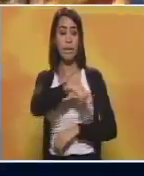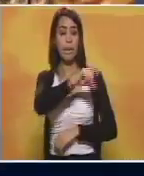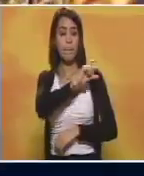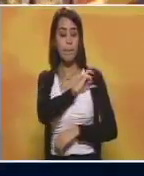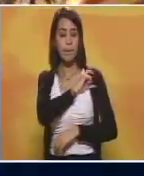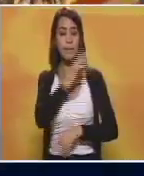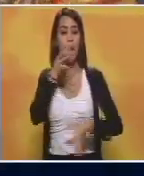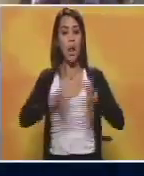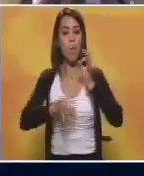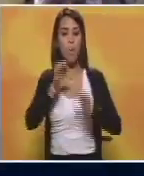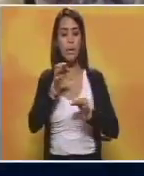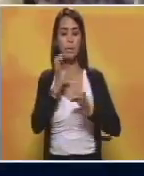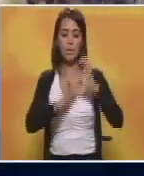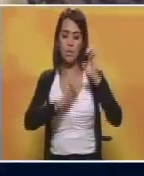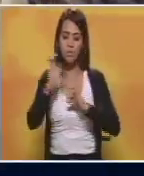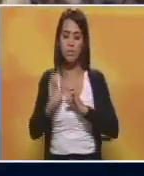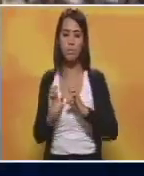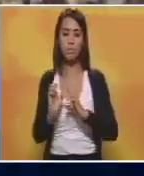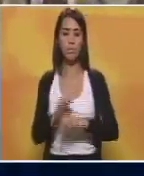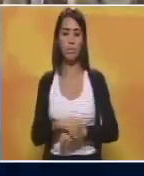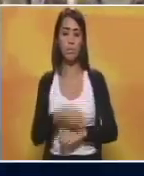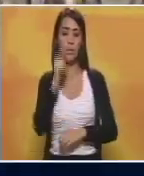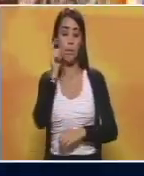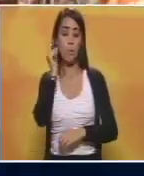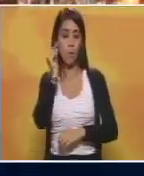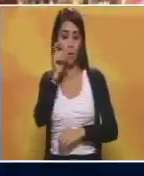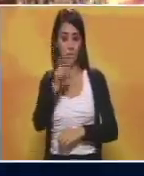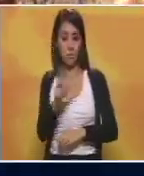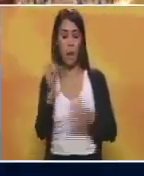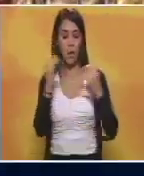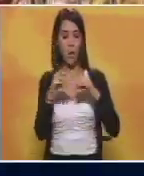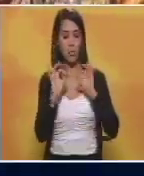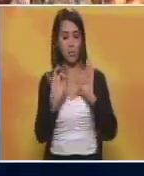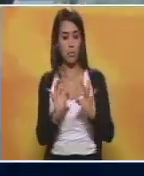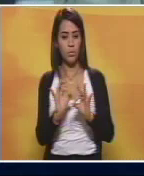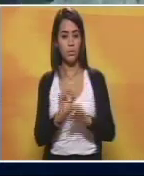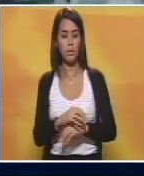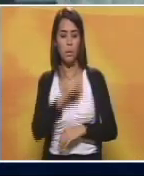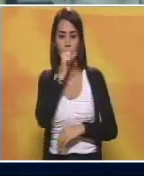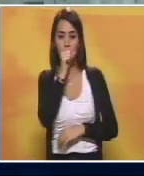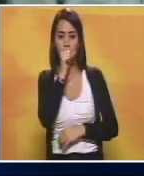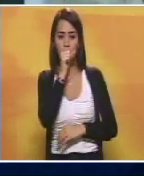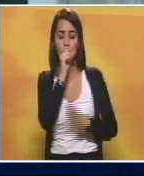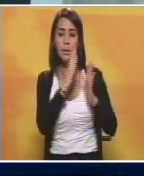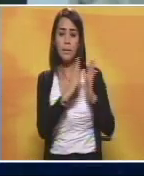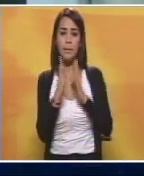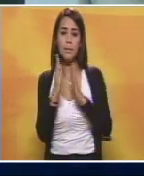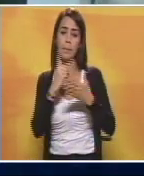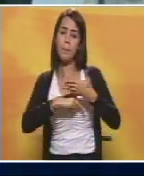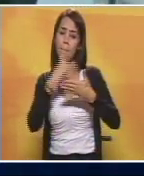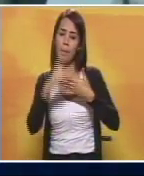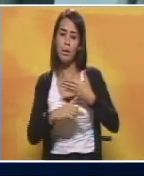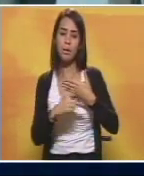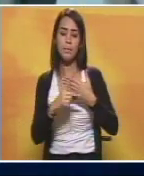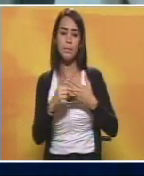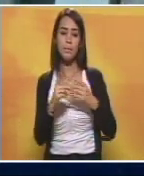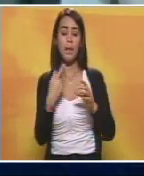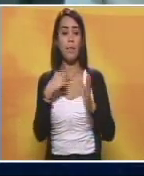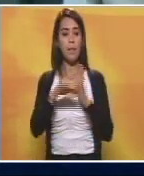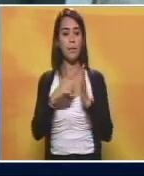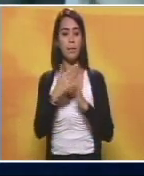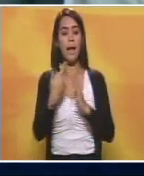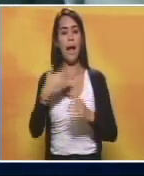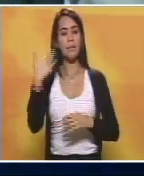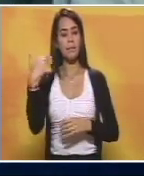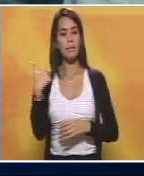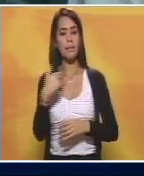la jueza de la audiencia nacional carmen lamela acordó enjuiciar por sedición y organización criminal al ex jefe de la policía de